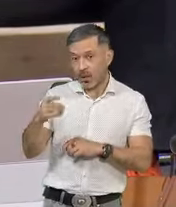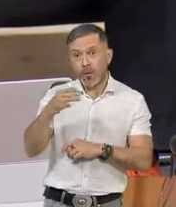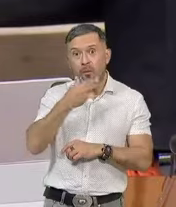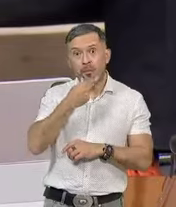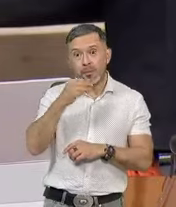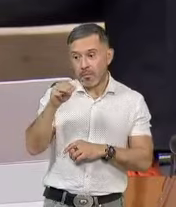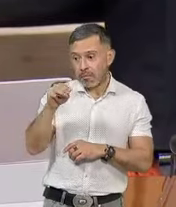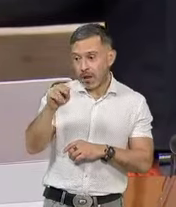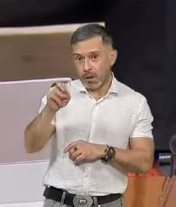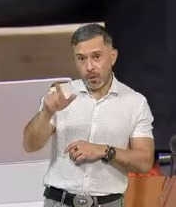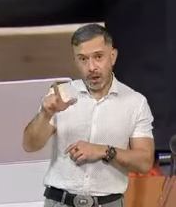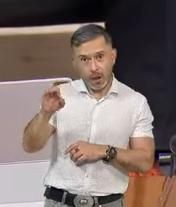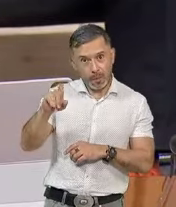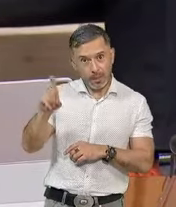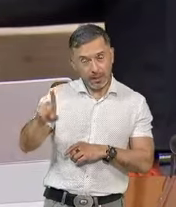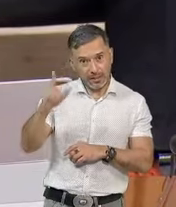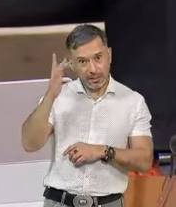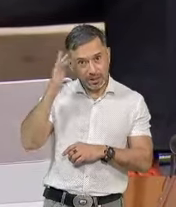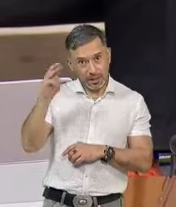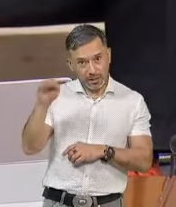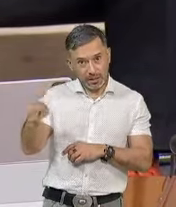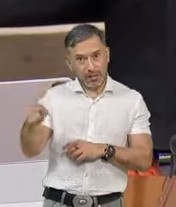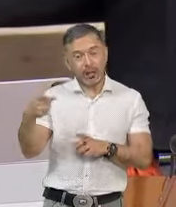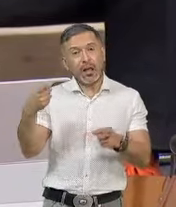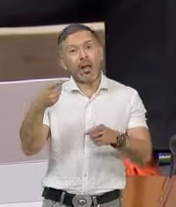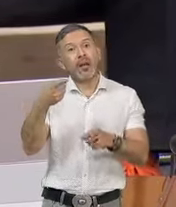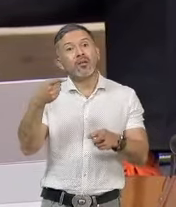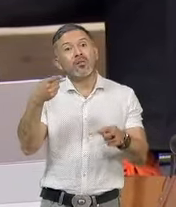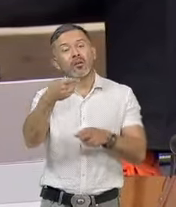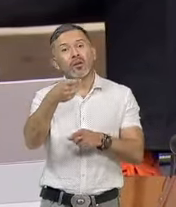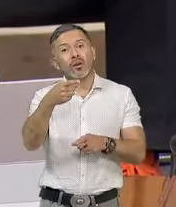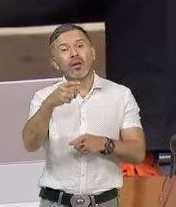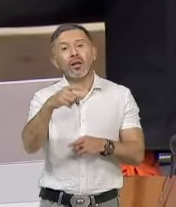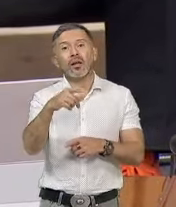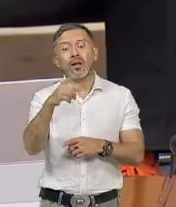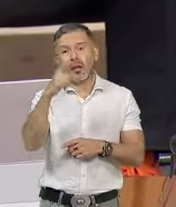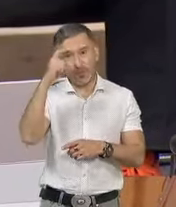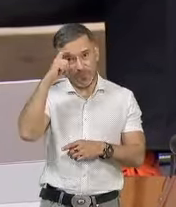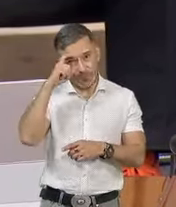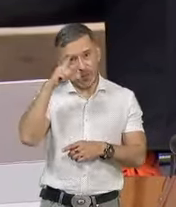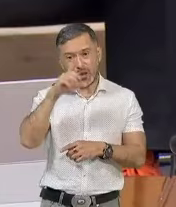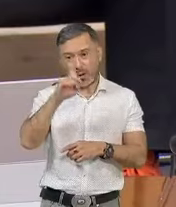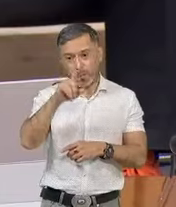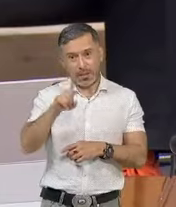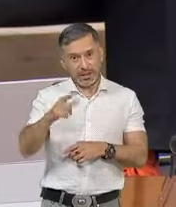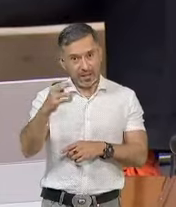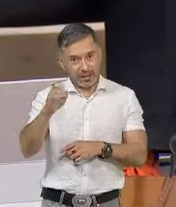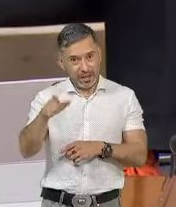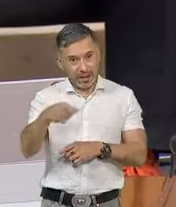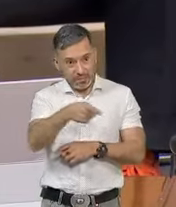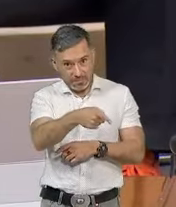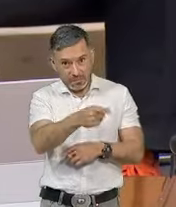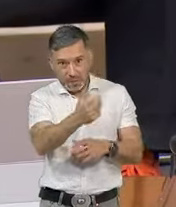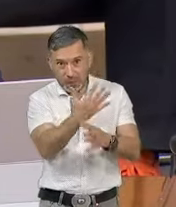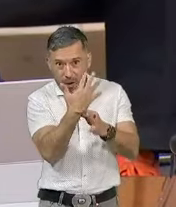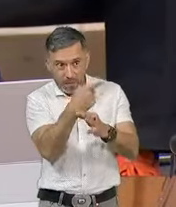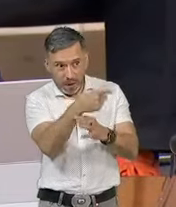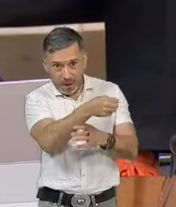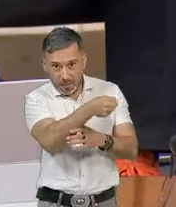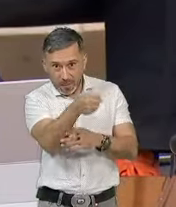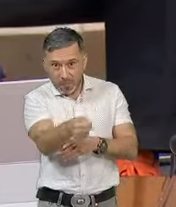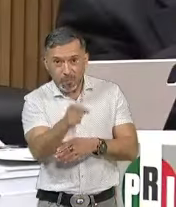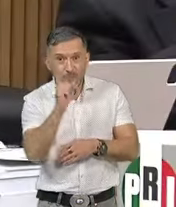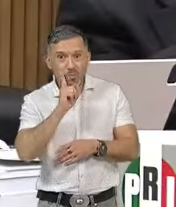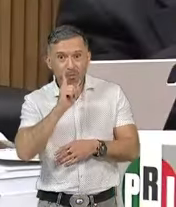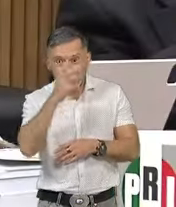López gatel pero la propia moderadora que os propusieron Denise merker en múltiples